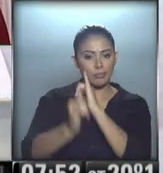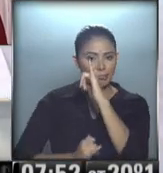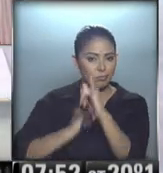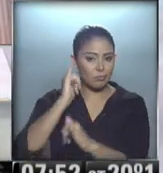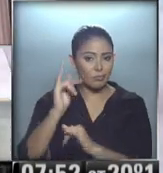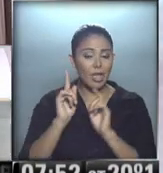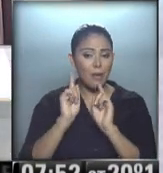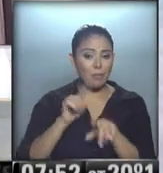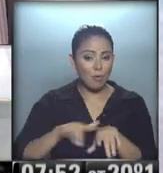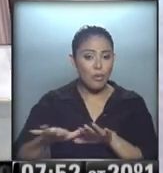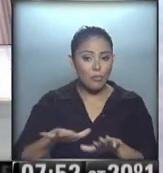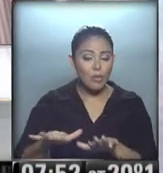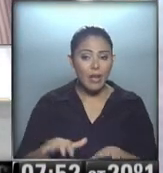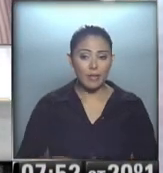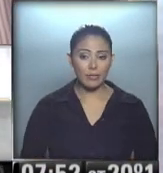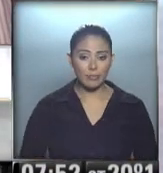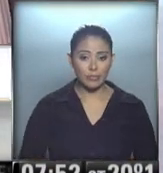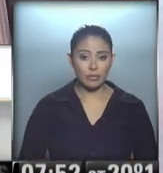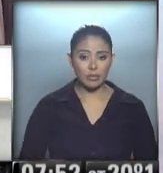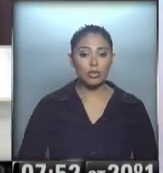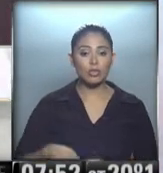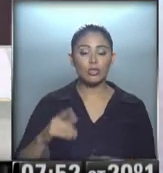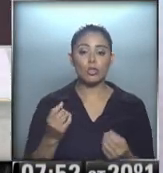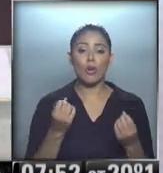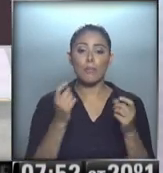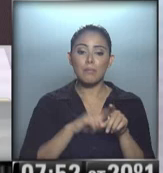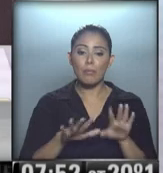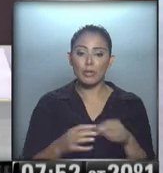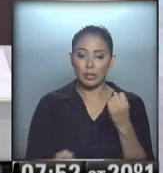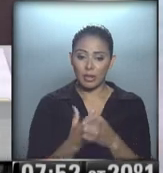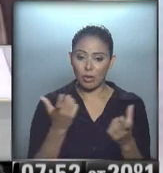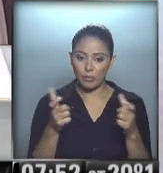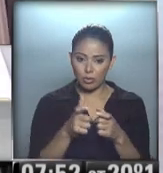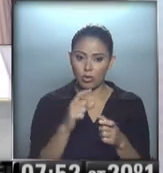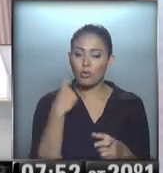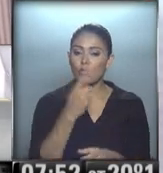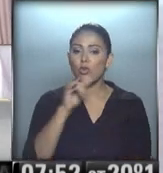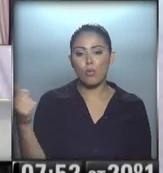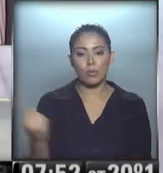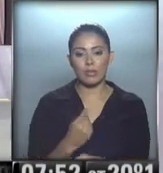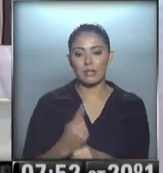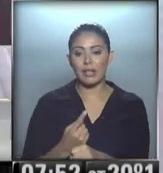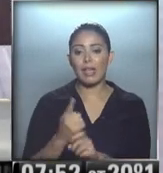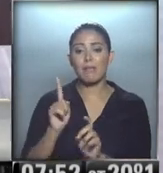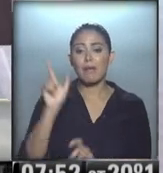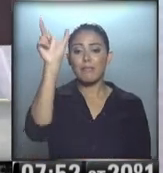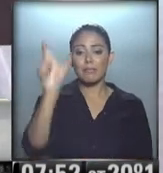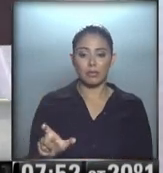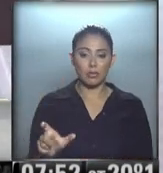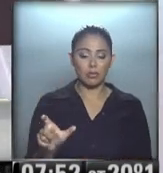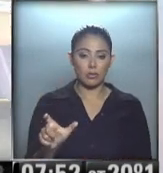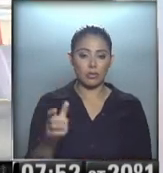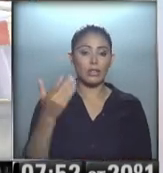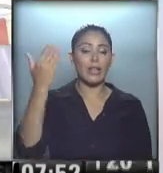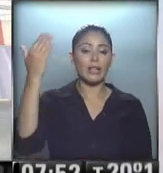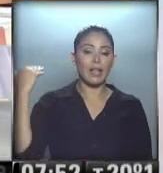en ese momento de la conformación de dicha comisión, es que hayan propuesto a quien obviamente no